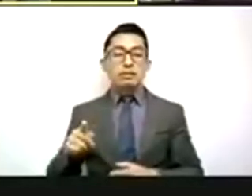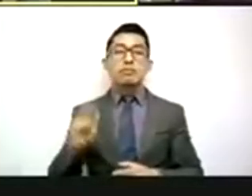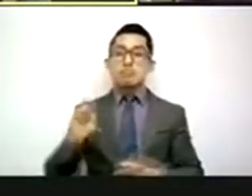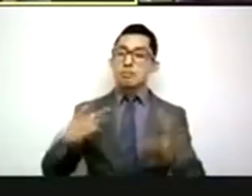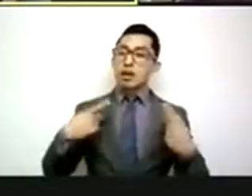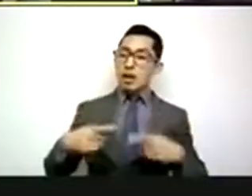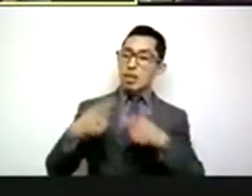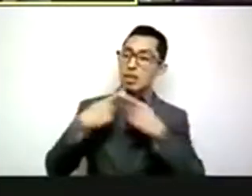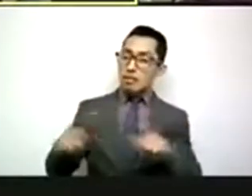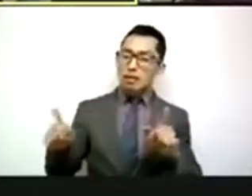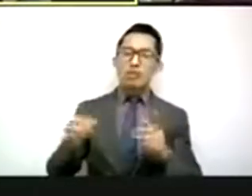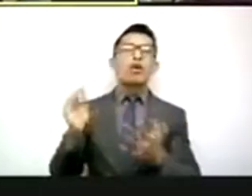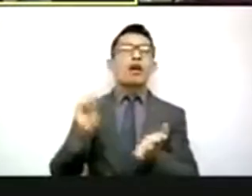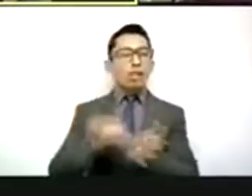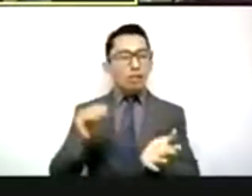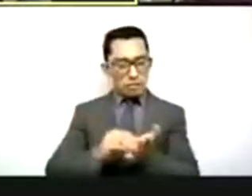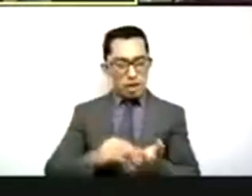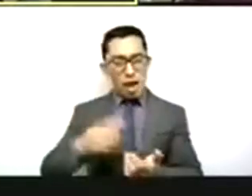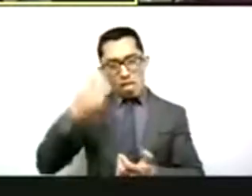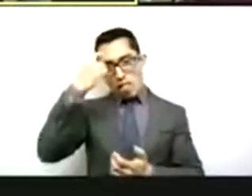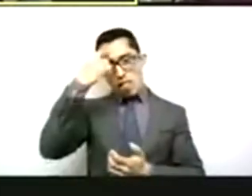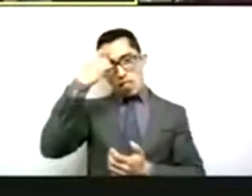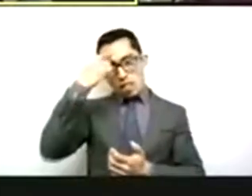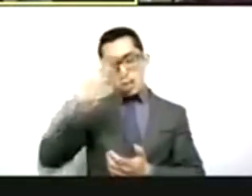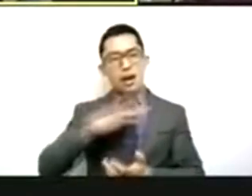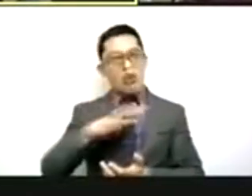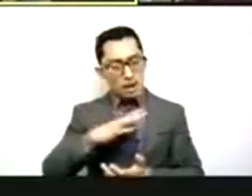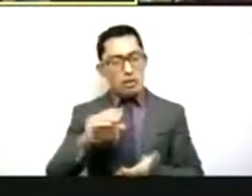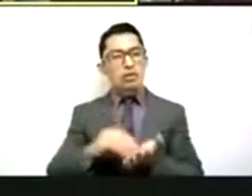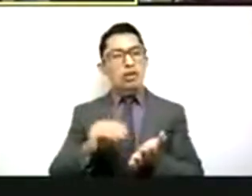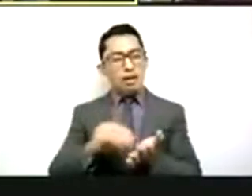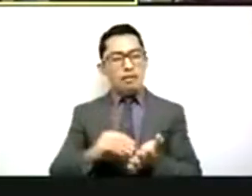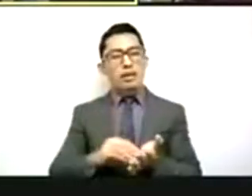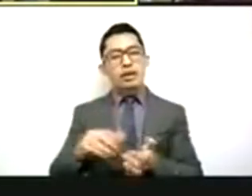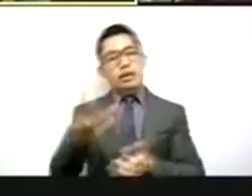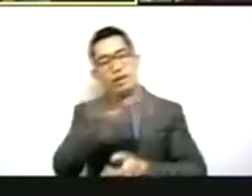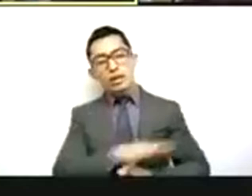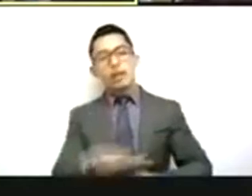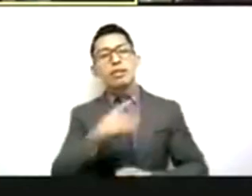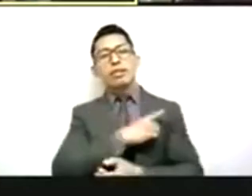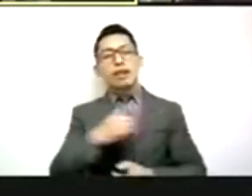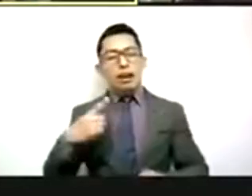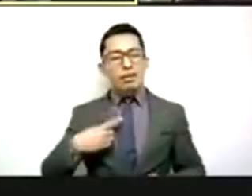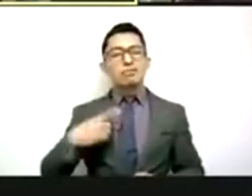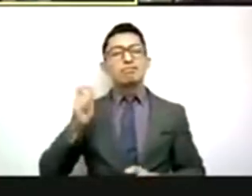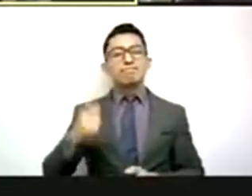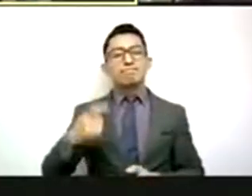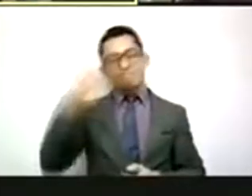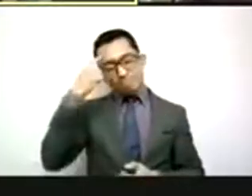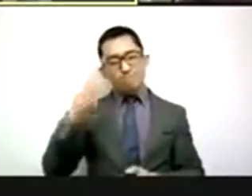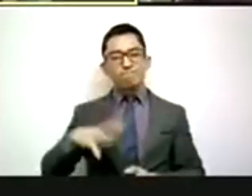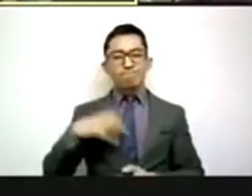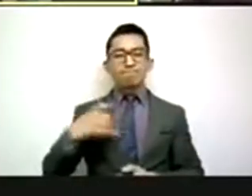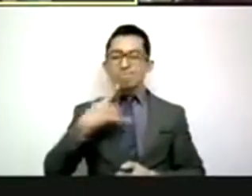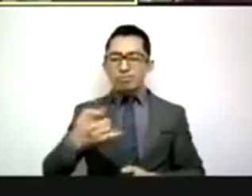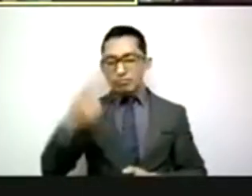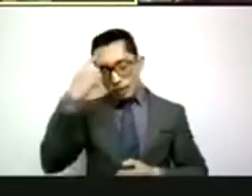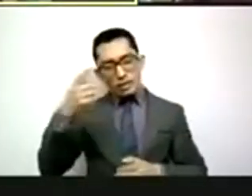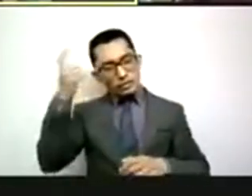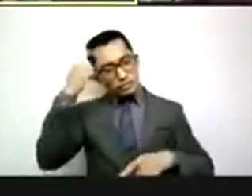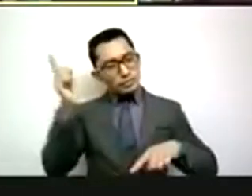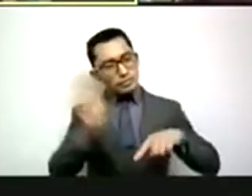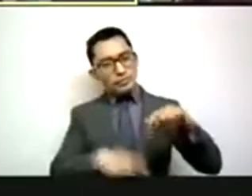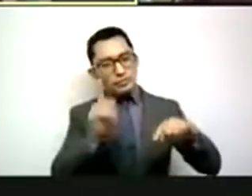siguen arraigadas en el pensamiento colectivo y es necesario hacer un esfuerzo por desterrarlas, porque la